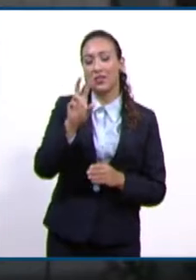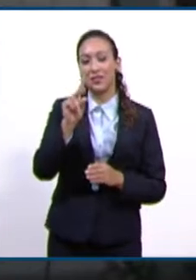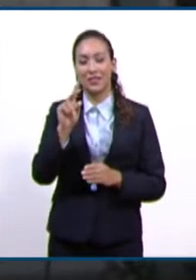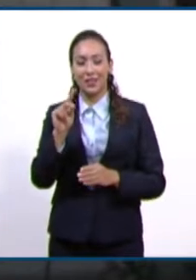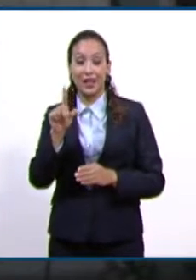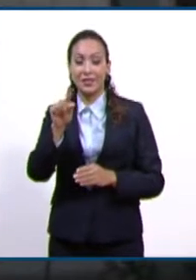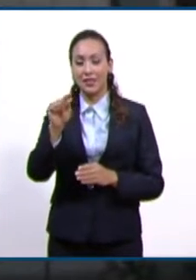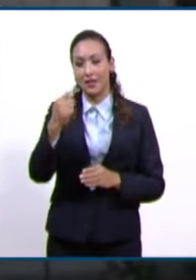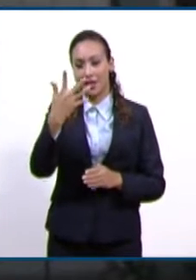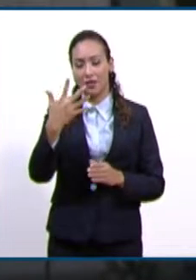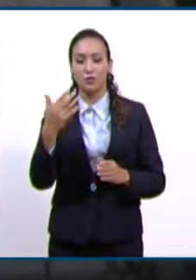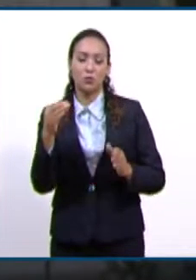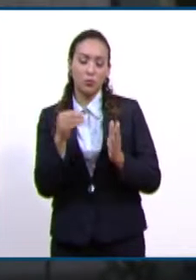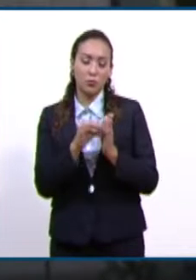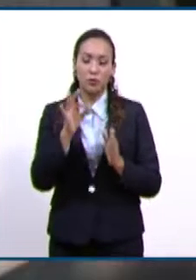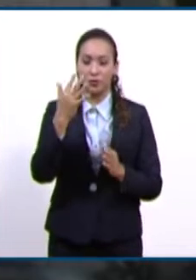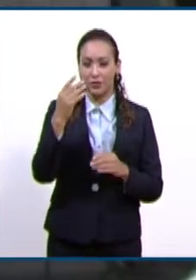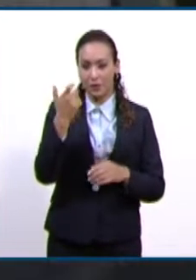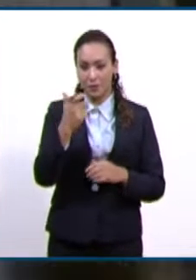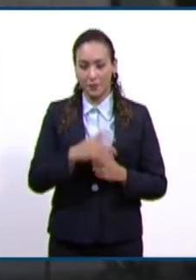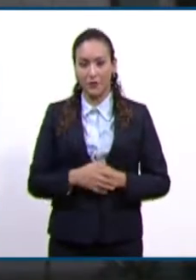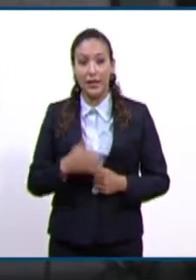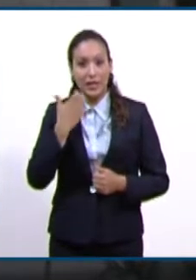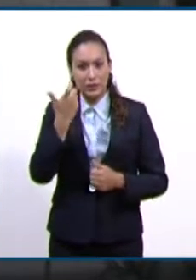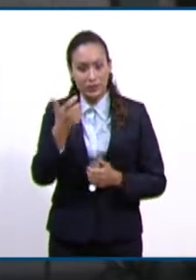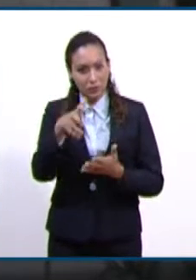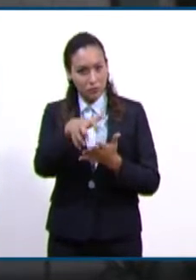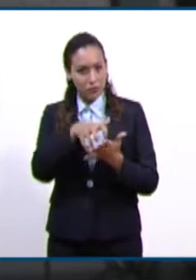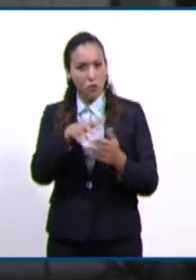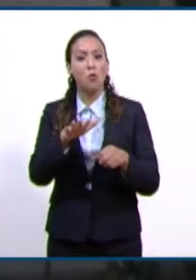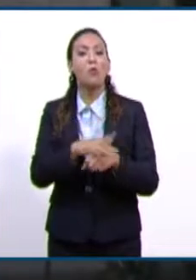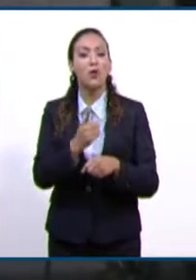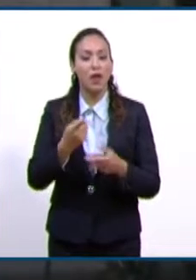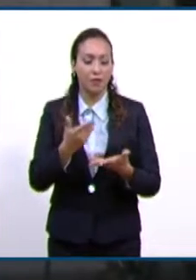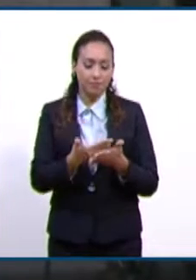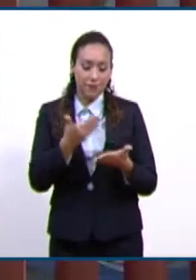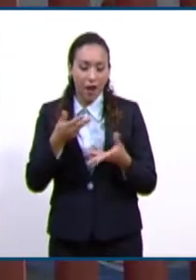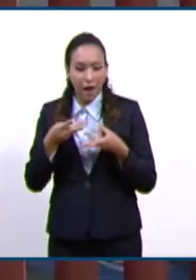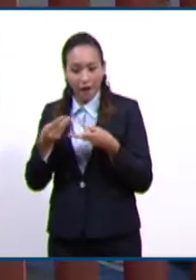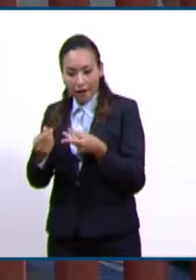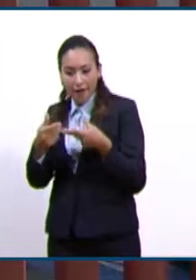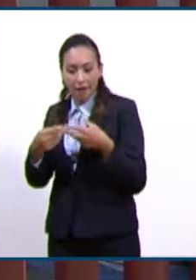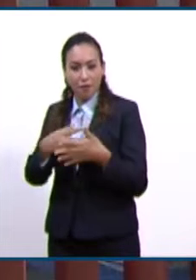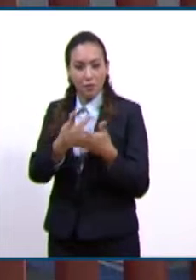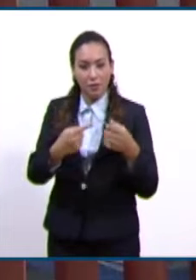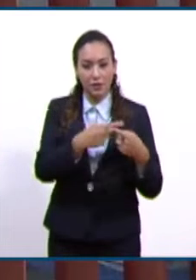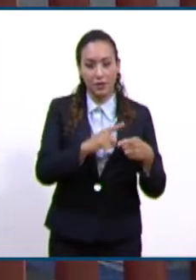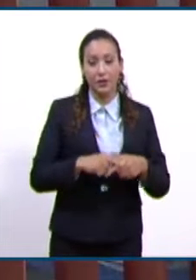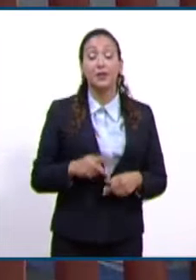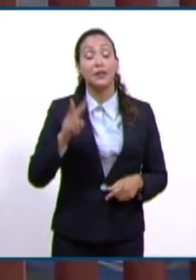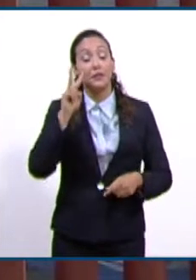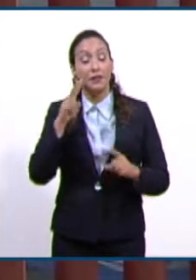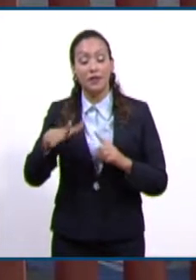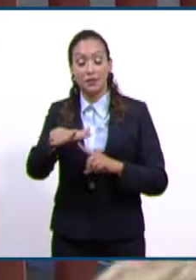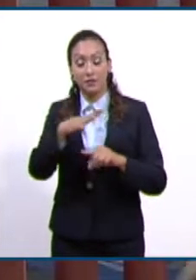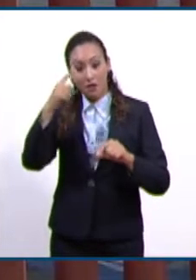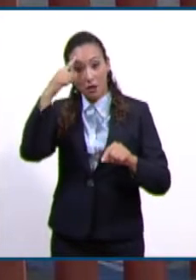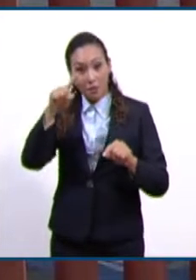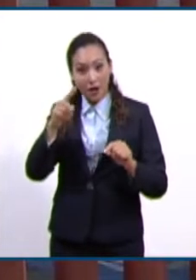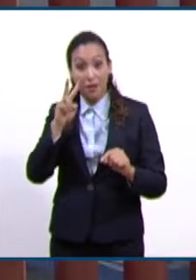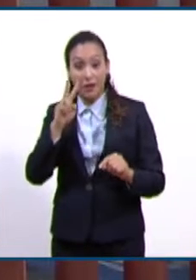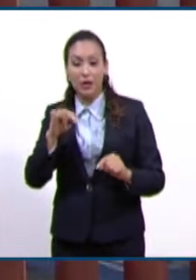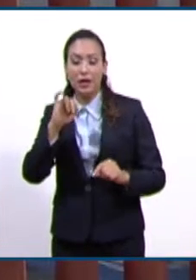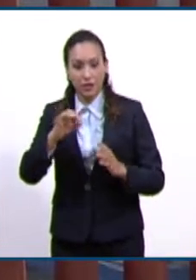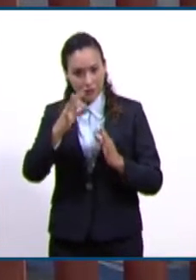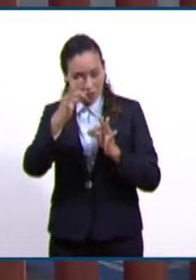970,472,255 pesos. Las medidas que habrán de instrumentarse garantizarán en todo momento la las condiciones necesarias que aseguren el